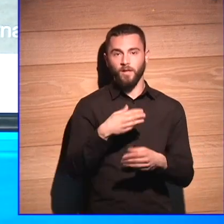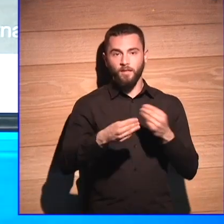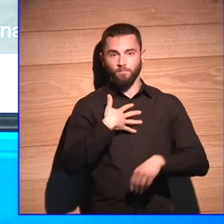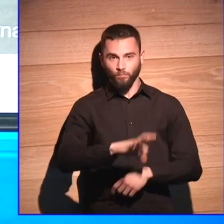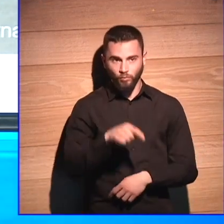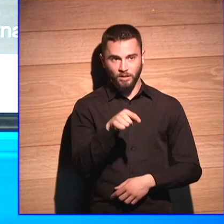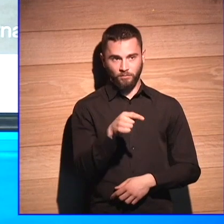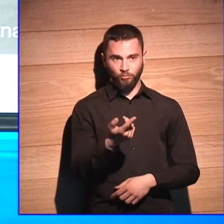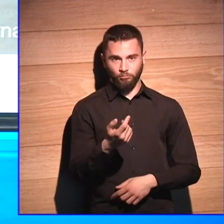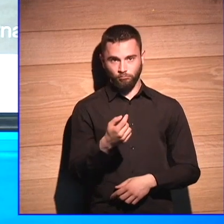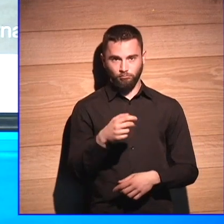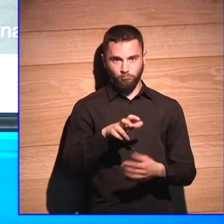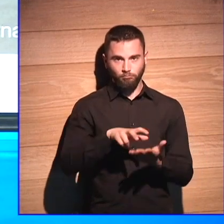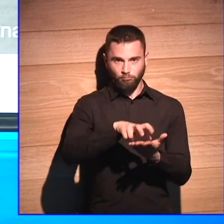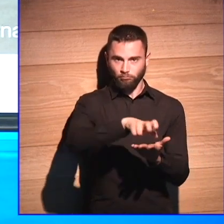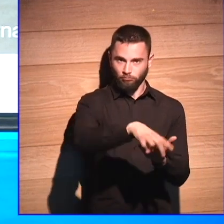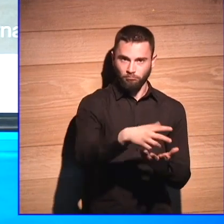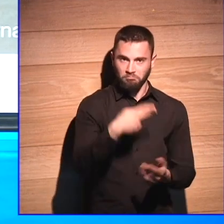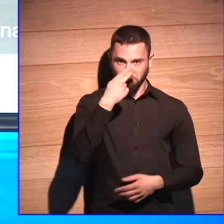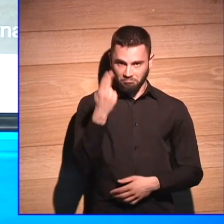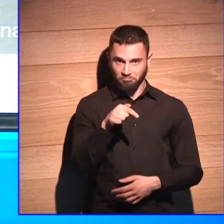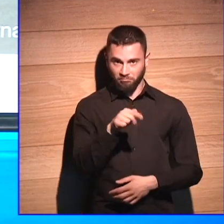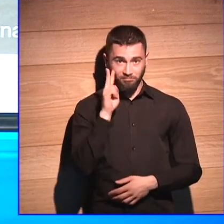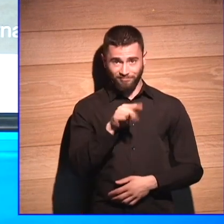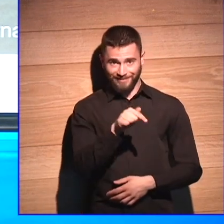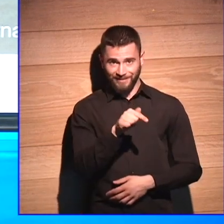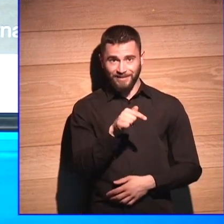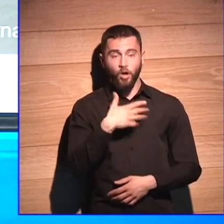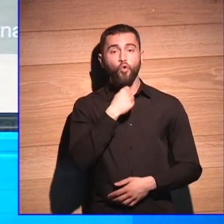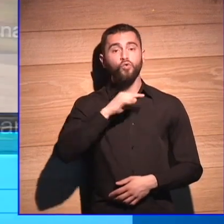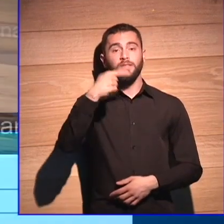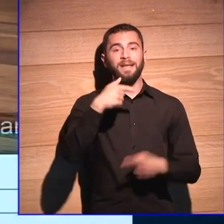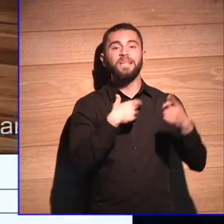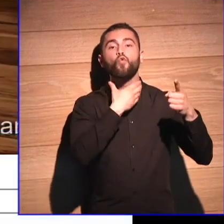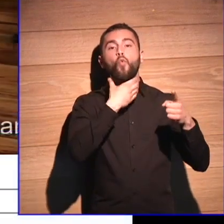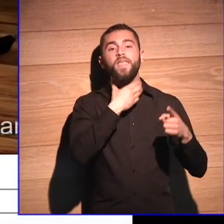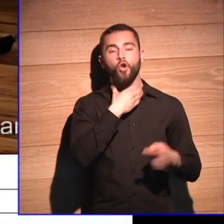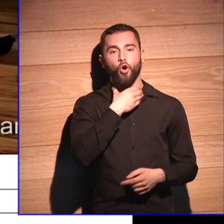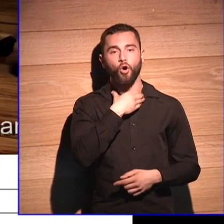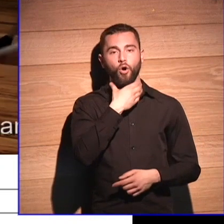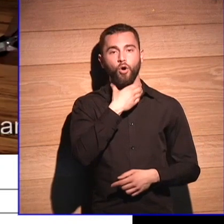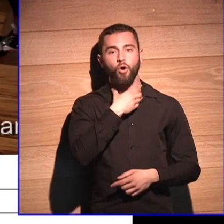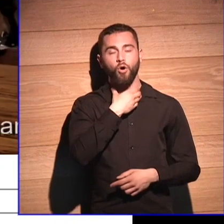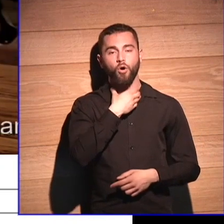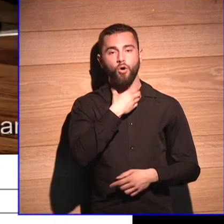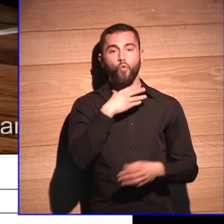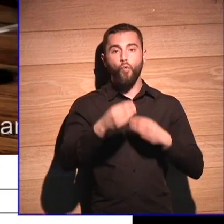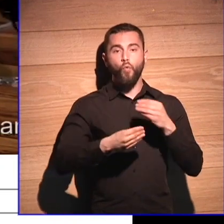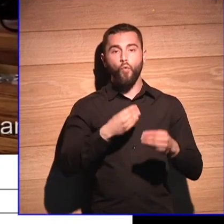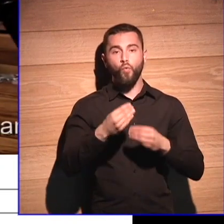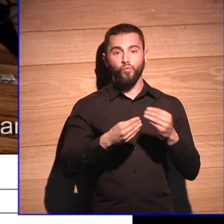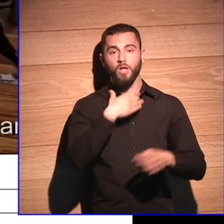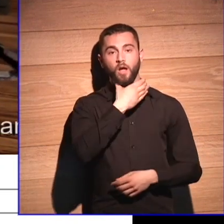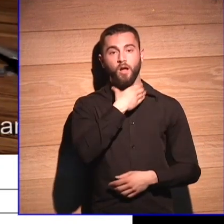filigrana, como veis. A mí una de las cosas que más me gustan es este cuello que tiene, que lo utiliza también, el